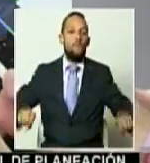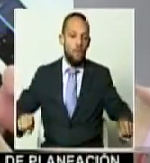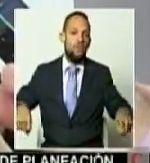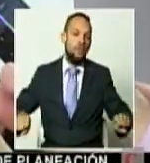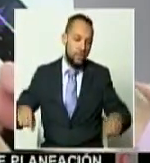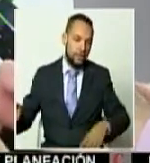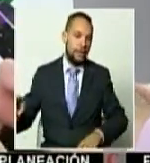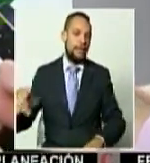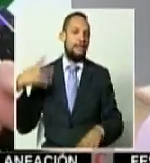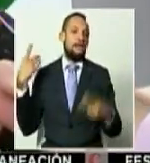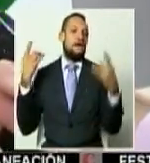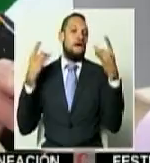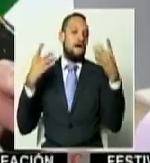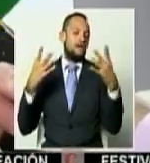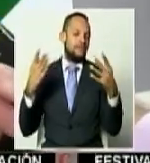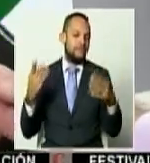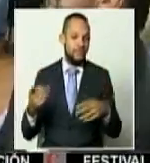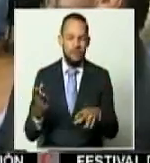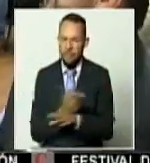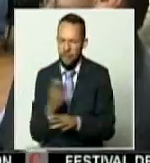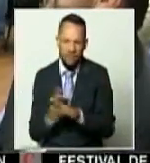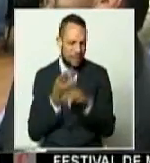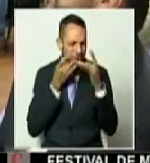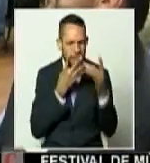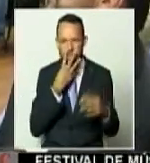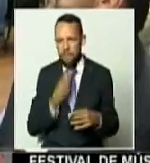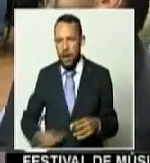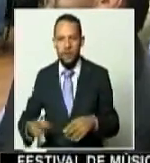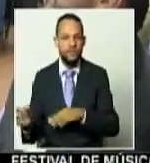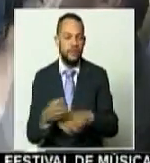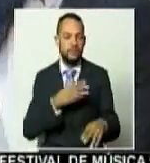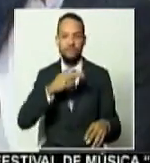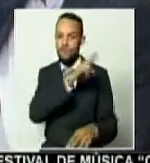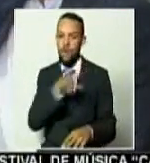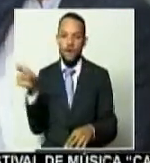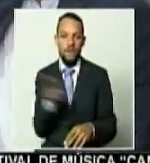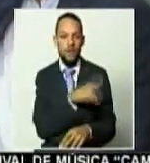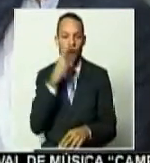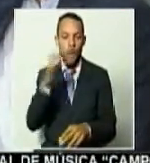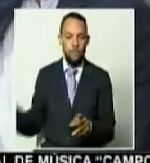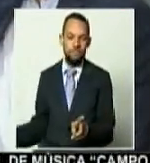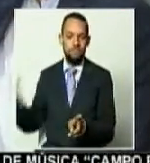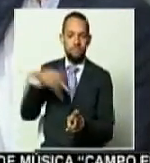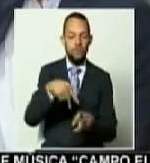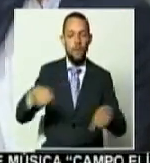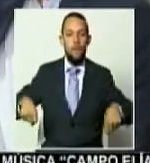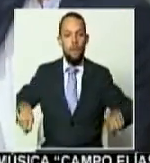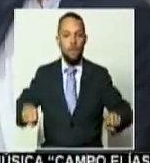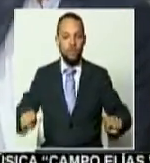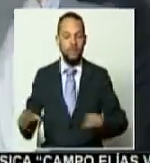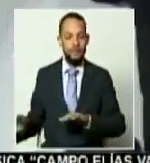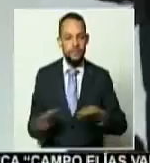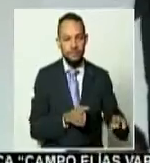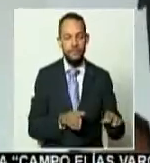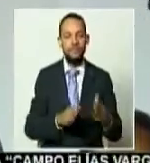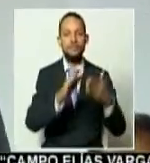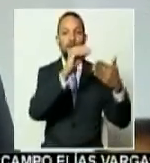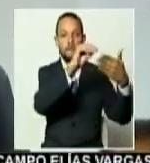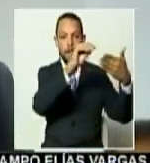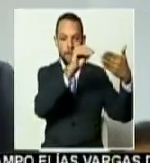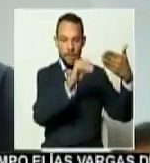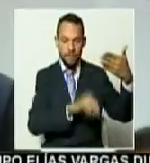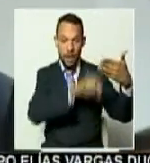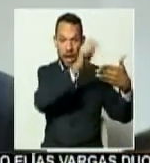móviles, a través de desplazamientos en motocicleta. Igualmente, el mandatario anunció hoy que objetará dos de los artículos del plan de ordenamiento territorial aprobado